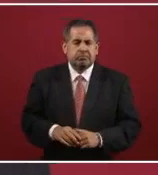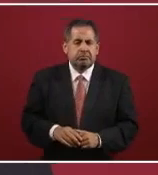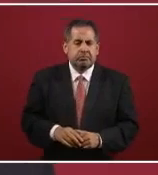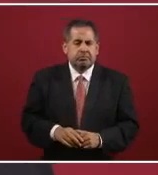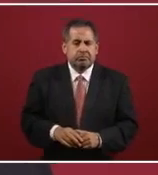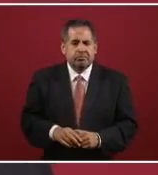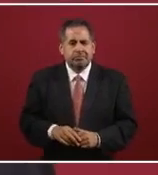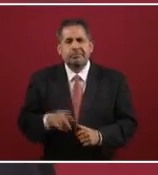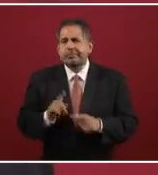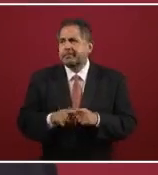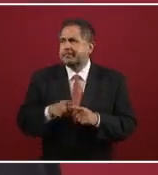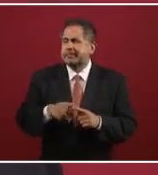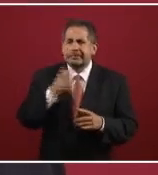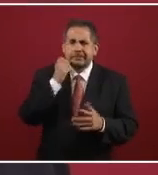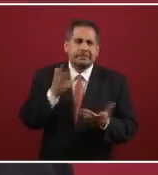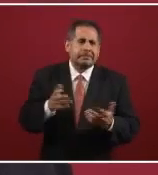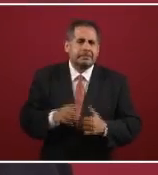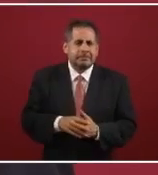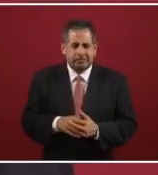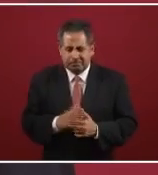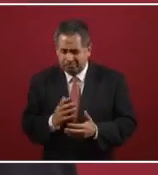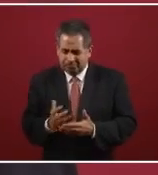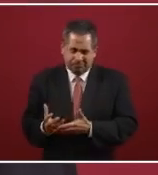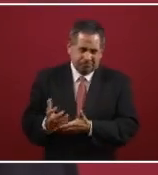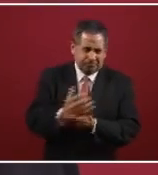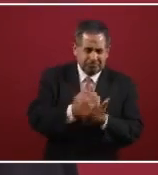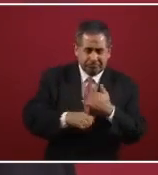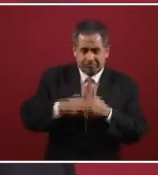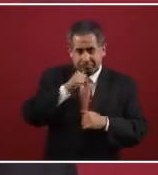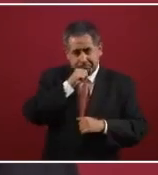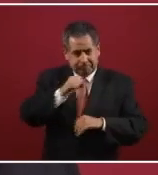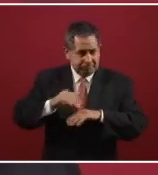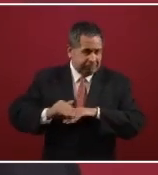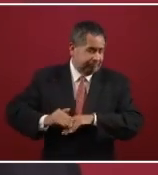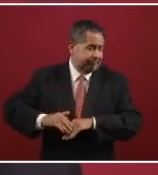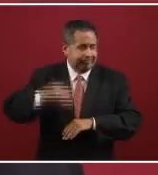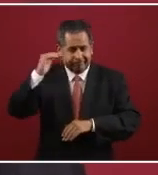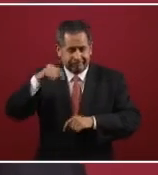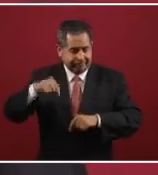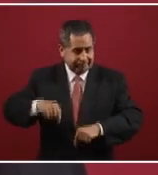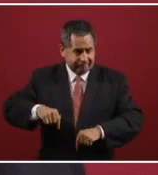que quiera ganar sueldos elevados